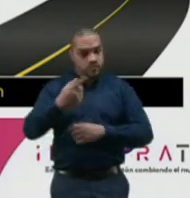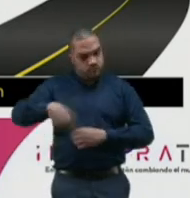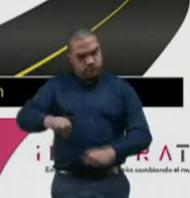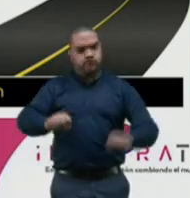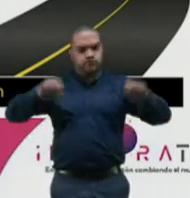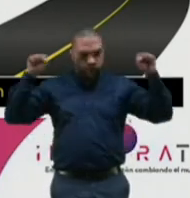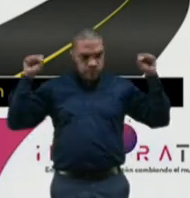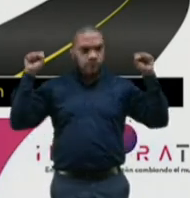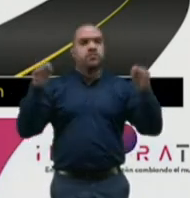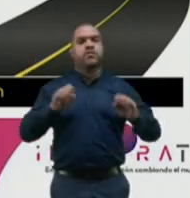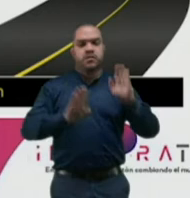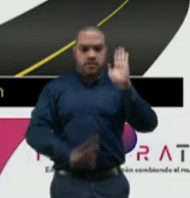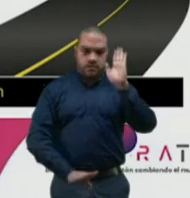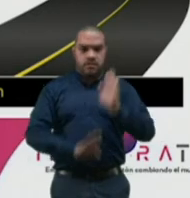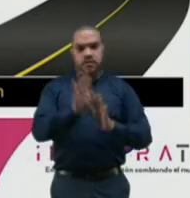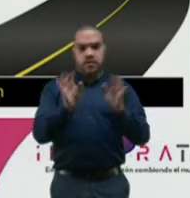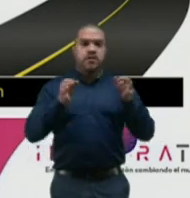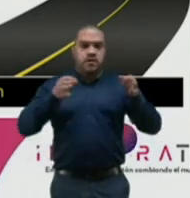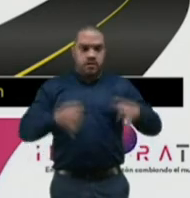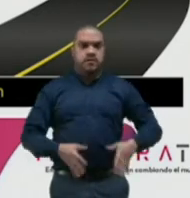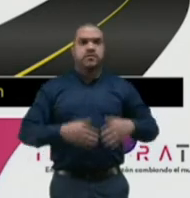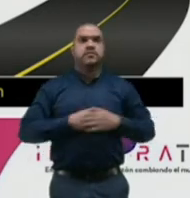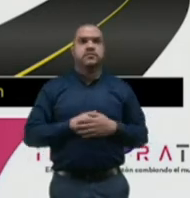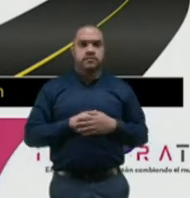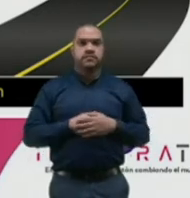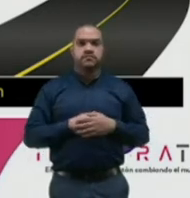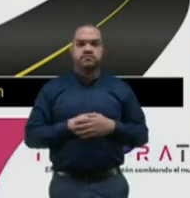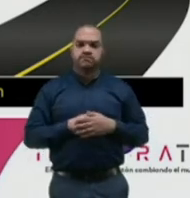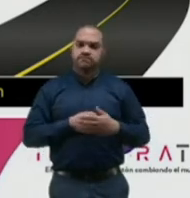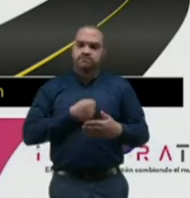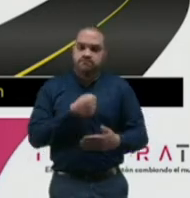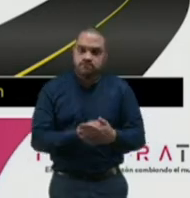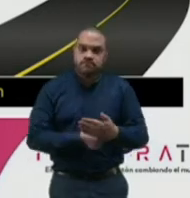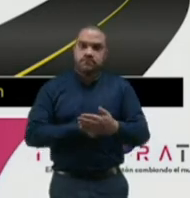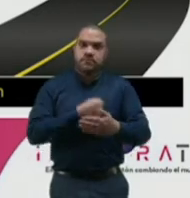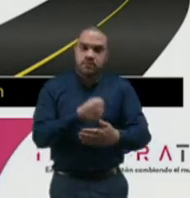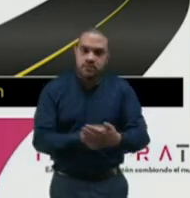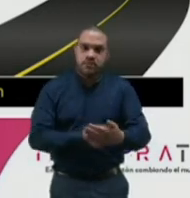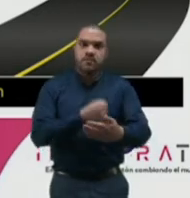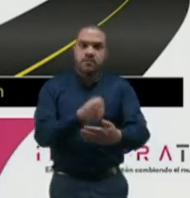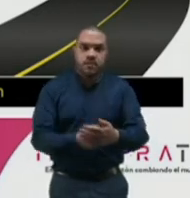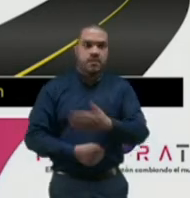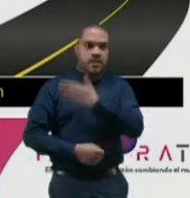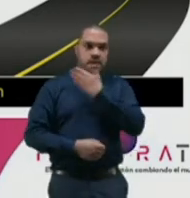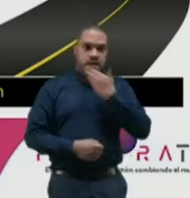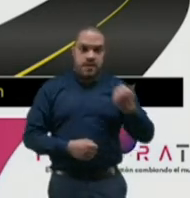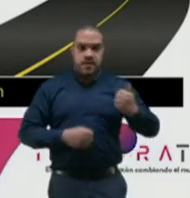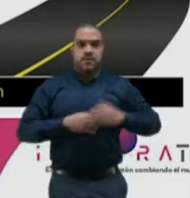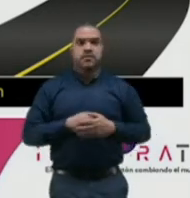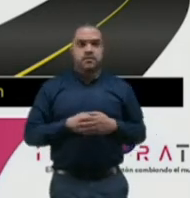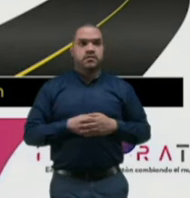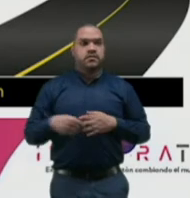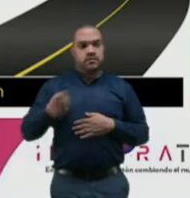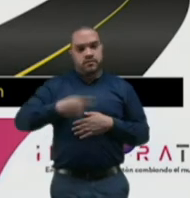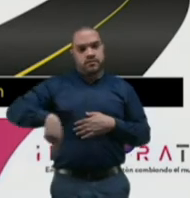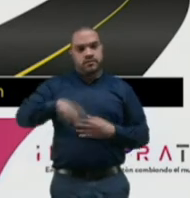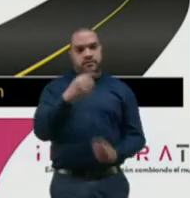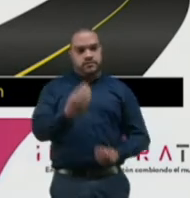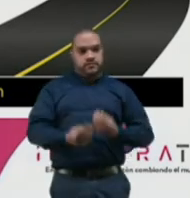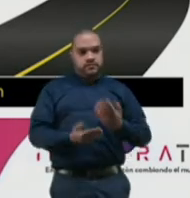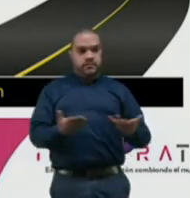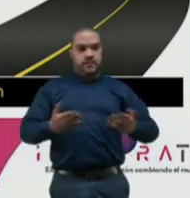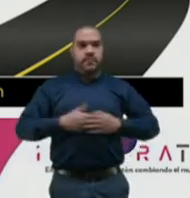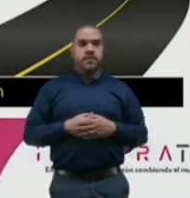éxito haciendo más intentos. Ahora, lo que tenemos que hacer para poder tener más intentos es